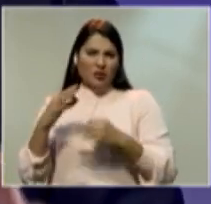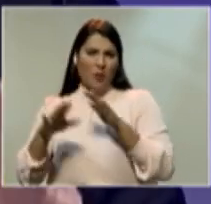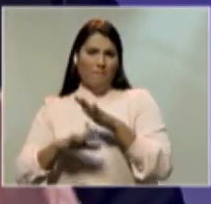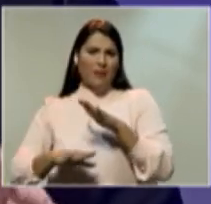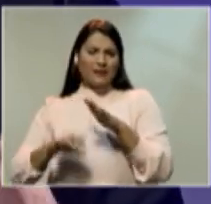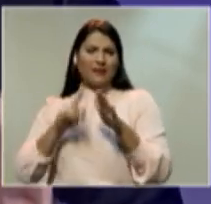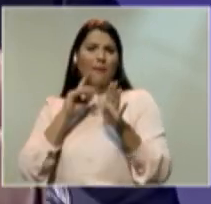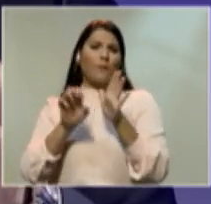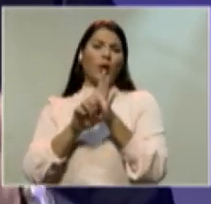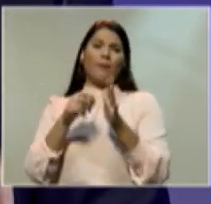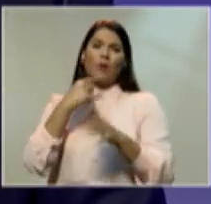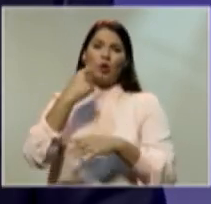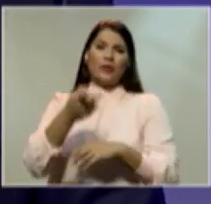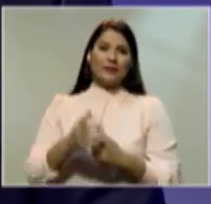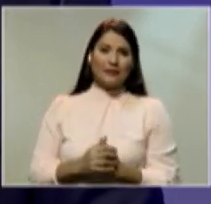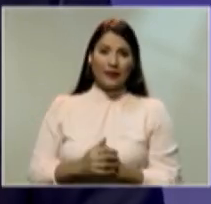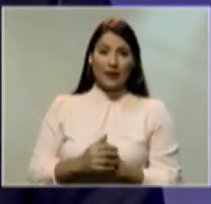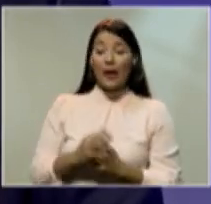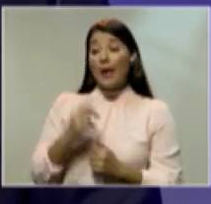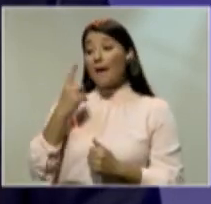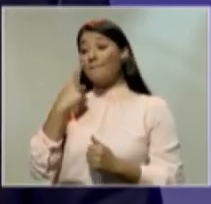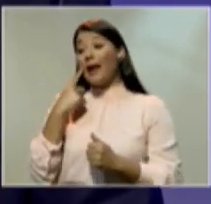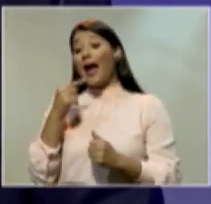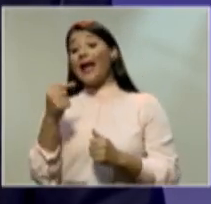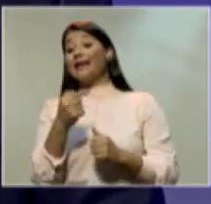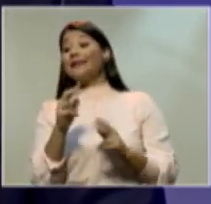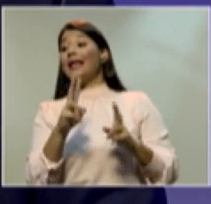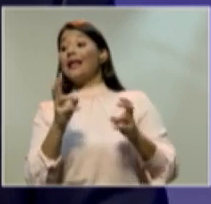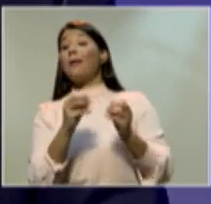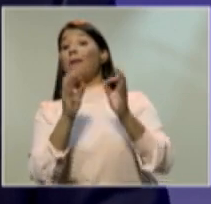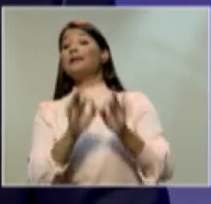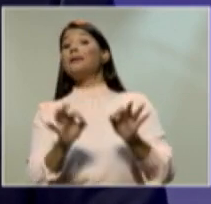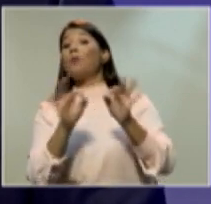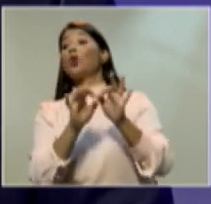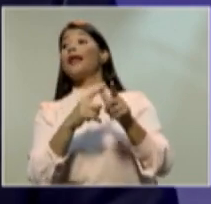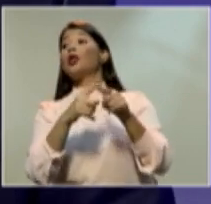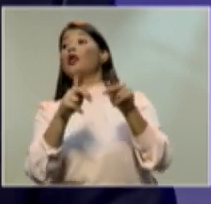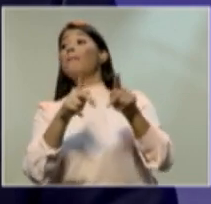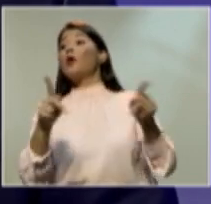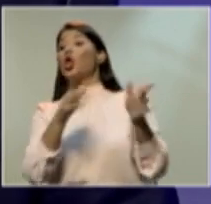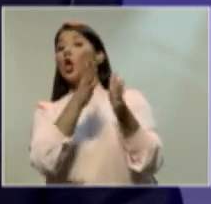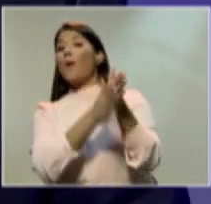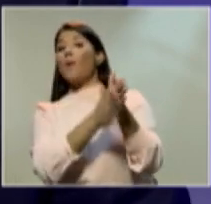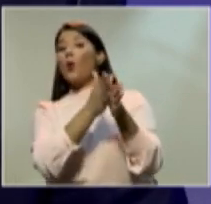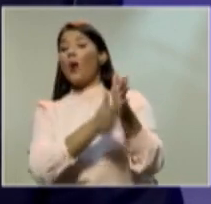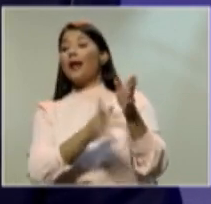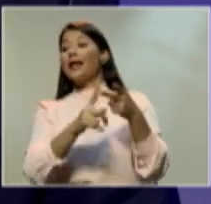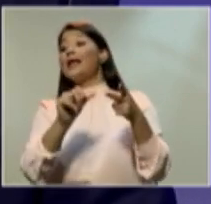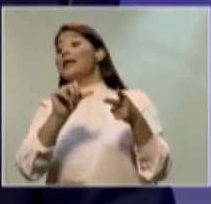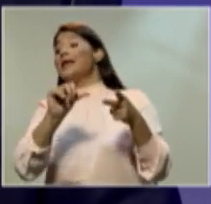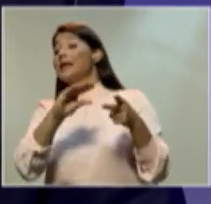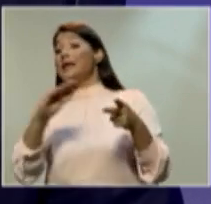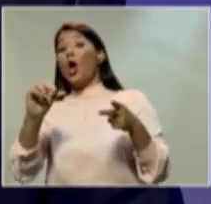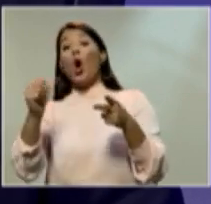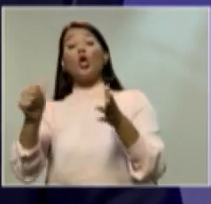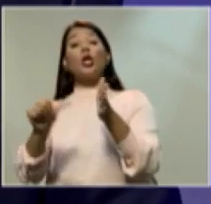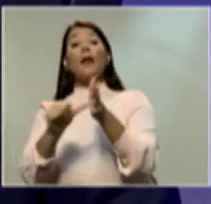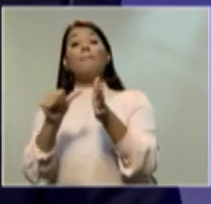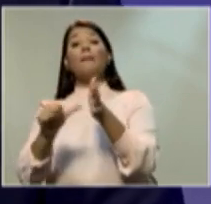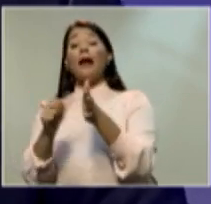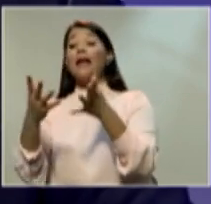decir, mire, esto es lo que va en portada porque esto es lo importante, y en las páginas subsiguientes vamos a